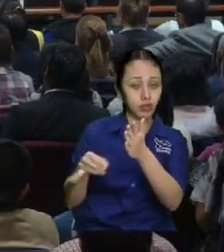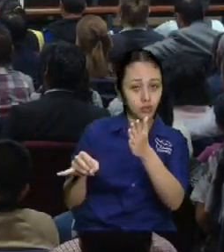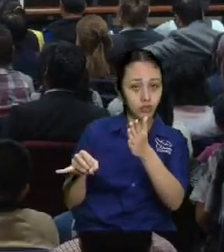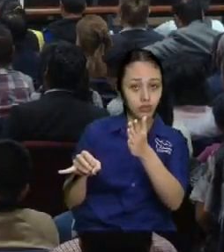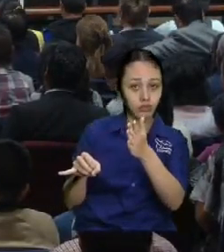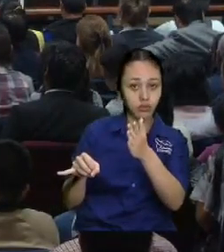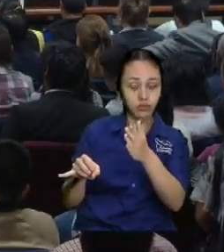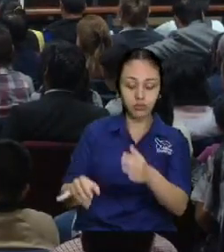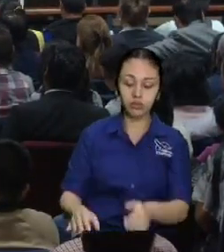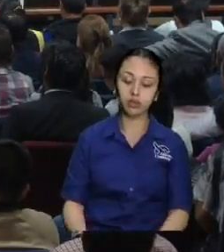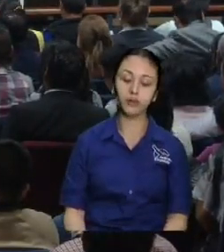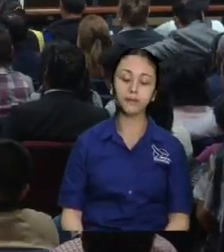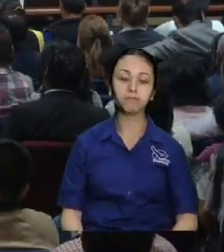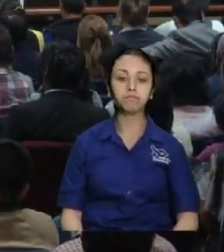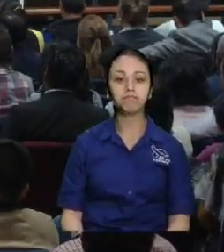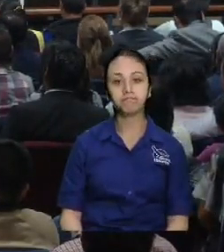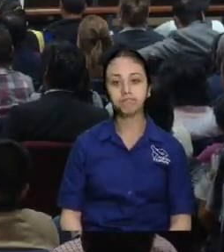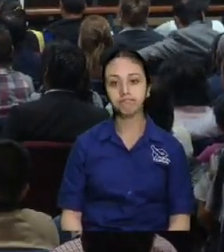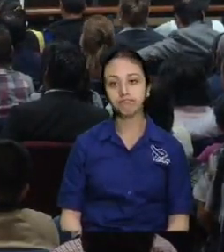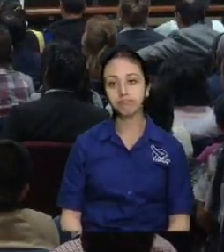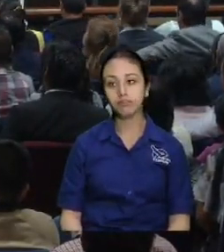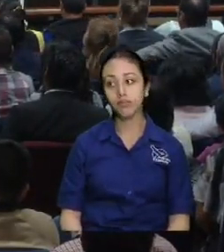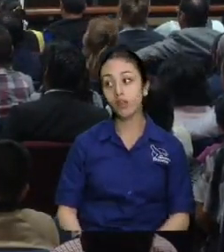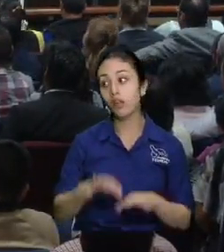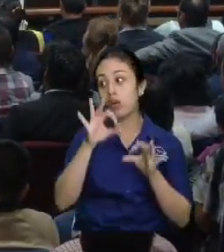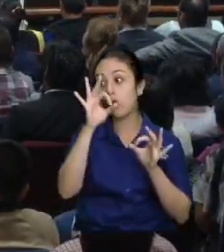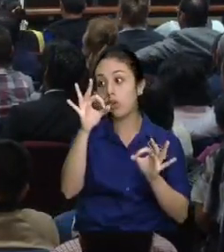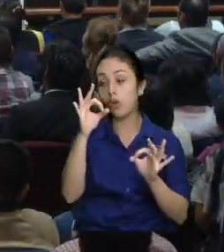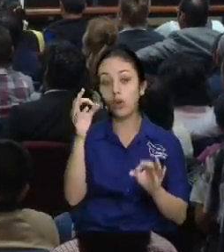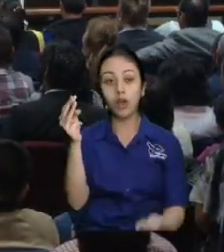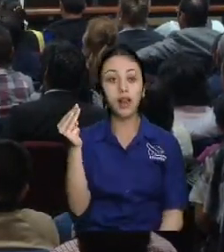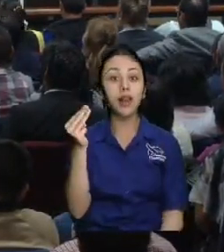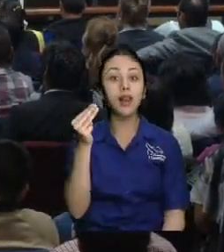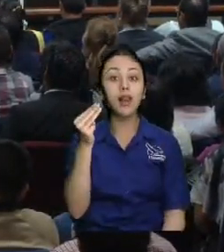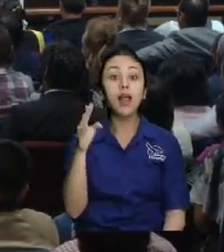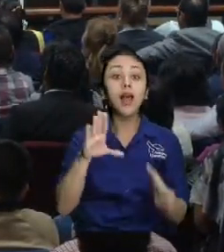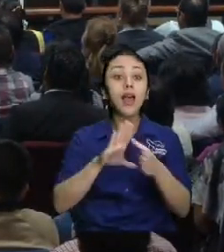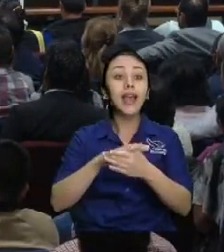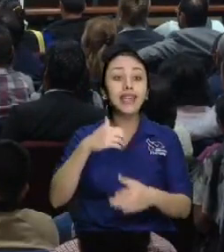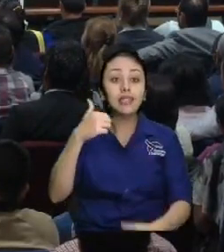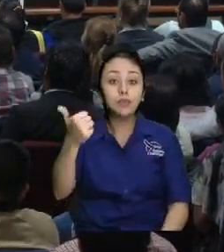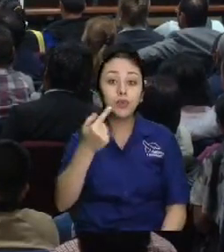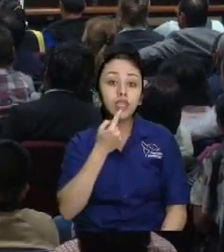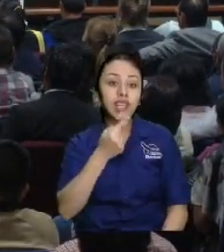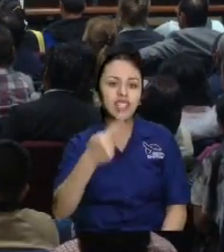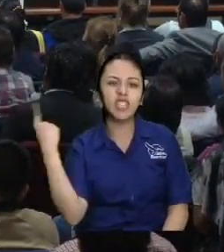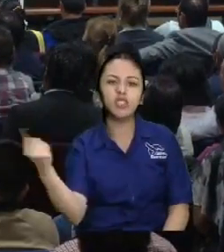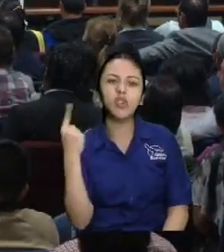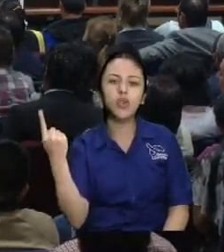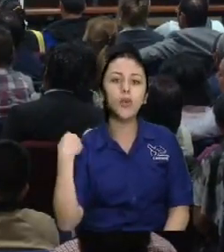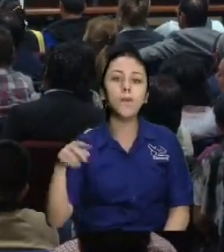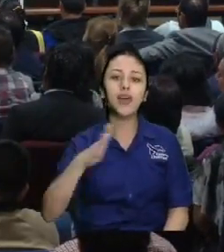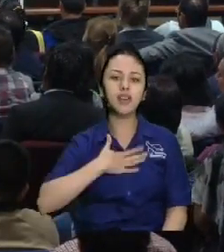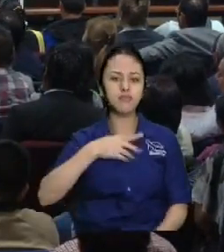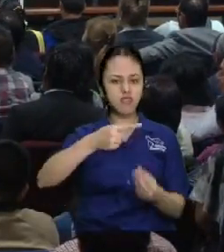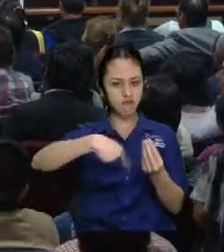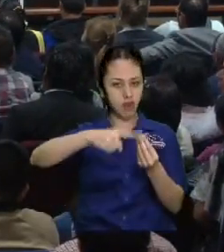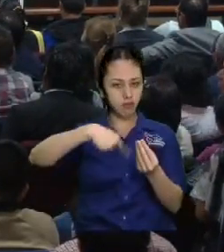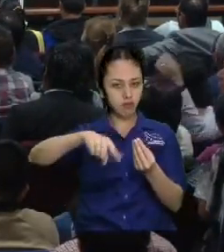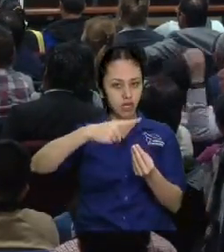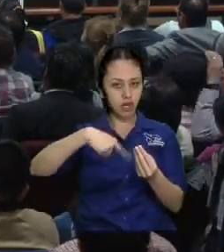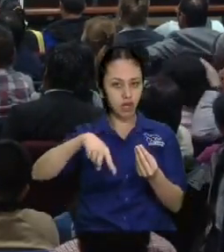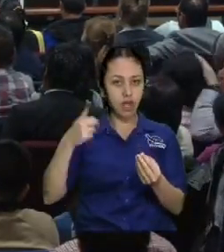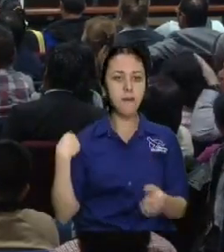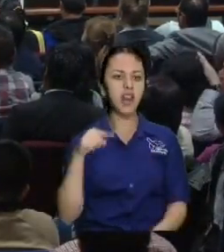revés. A veces es la mujer la que, como el asadón, todo para mi familia, todo para mi familia. Para